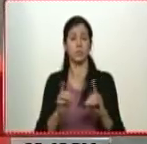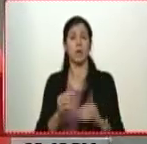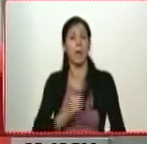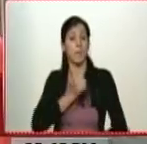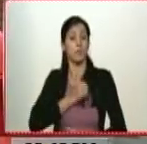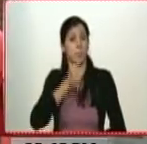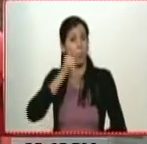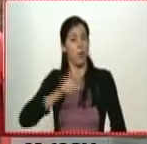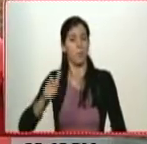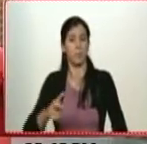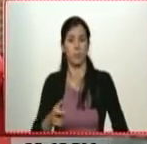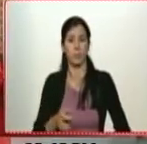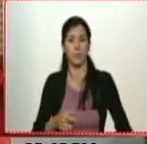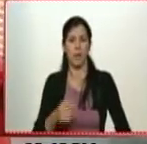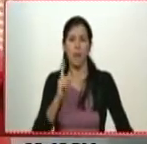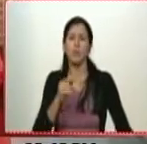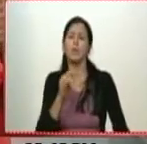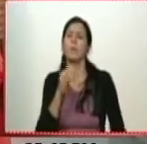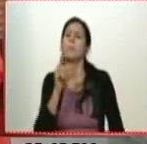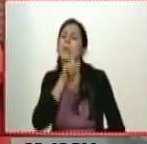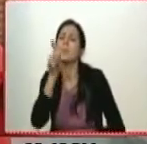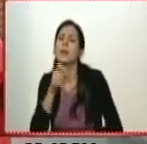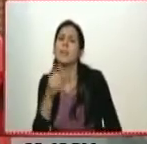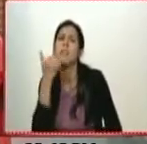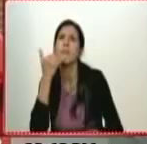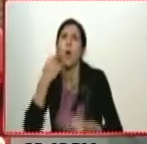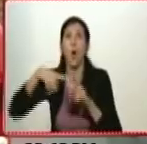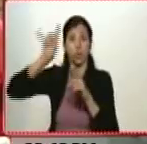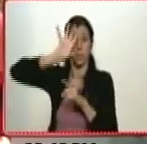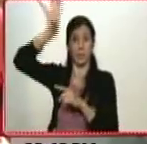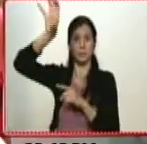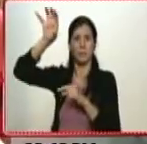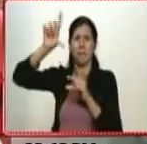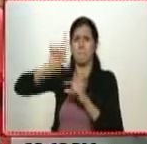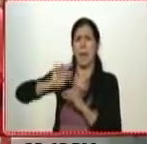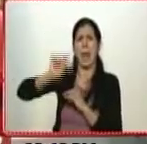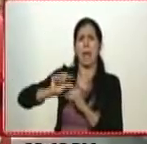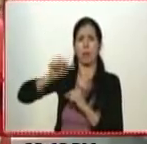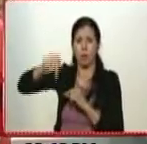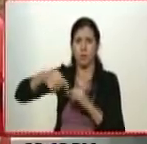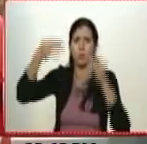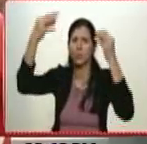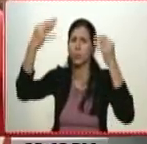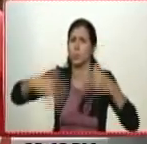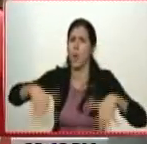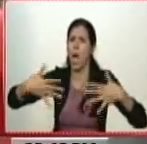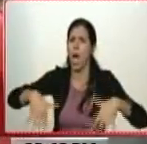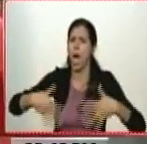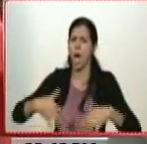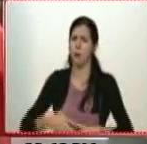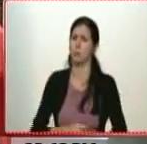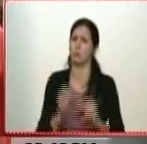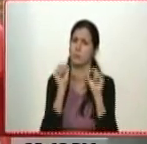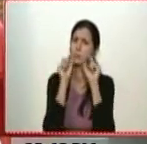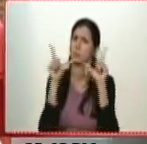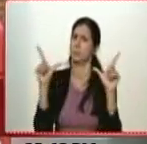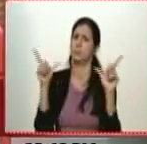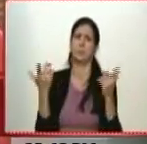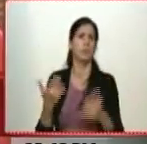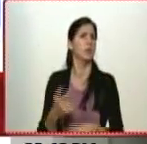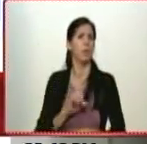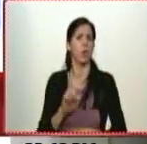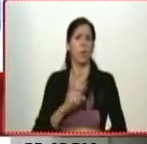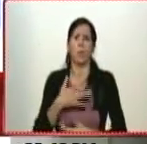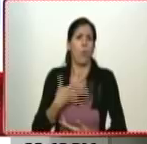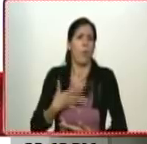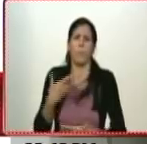porque incluso hay teléfonos que tú preguntas en otros países que están regalados, aquí están en precios exorbitantes. De verdad que el pueblo venezolano no merece